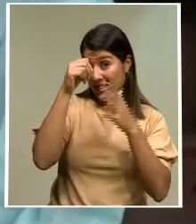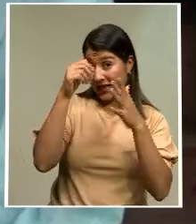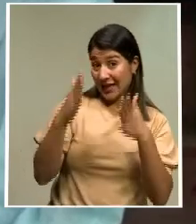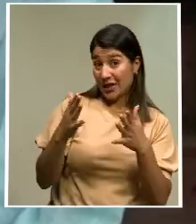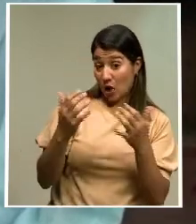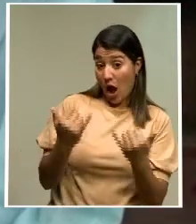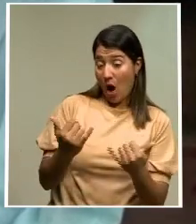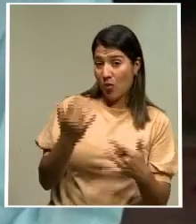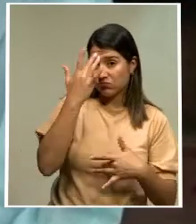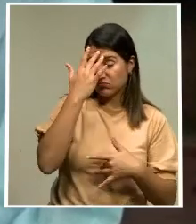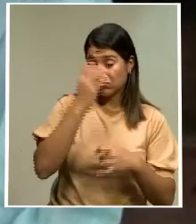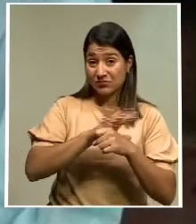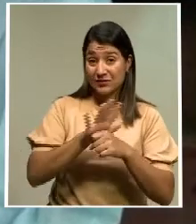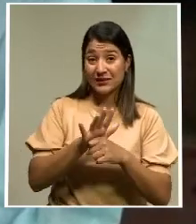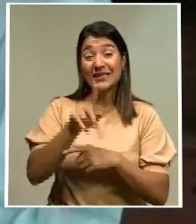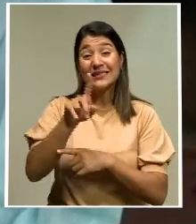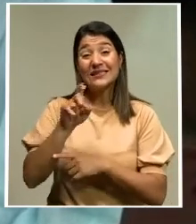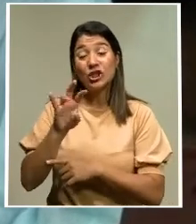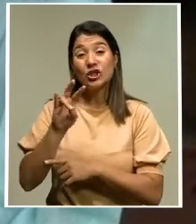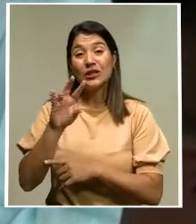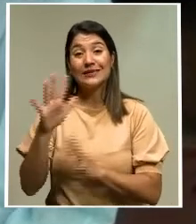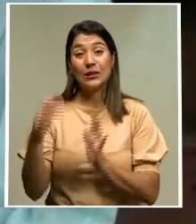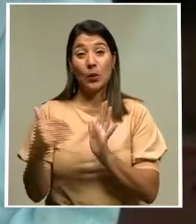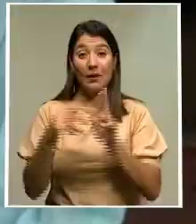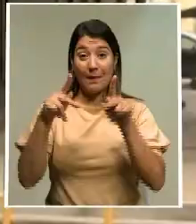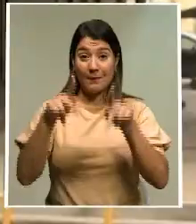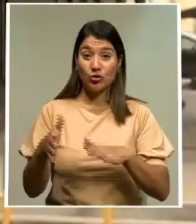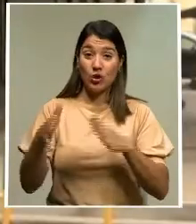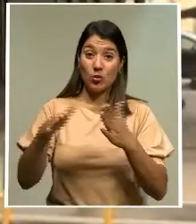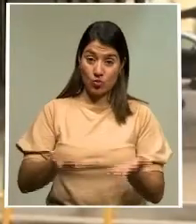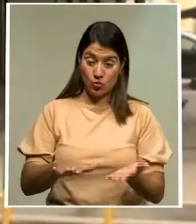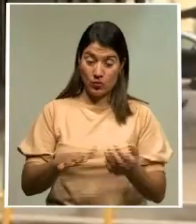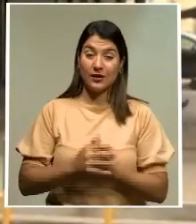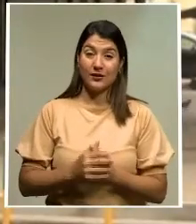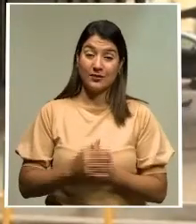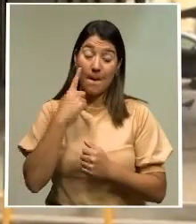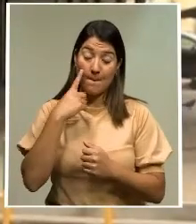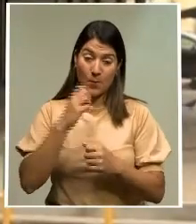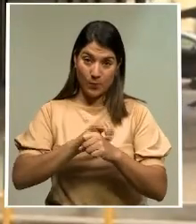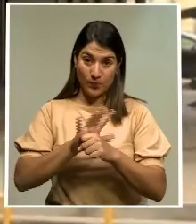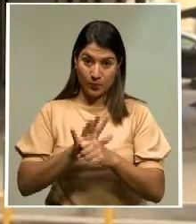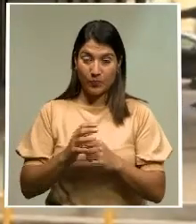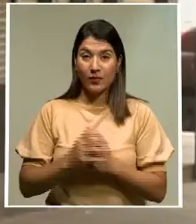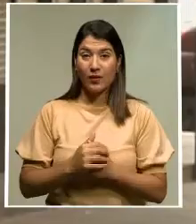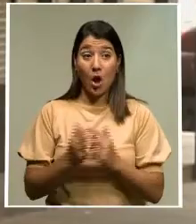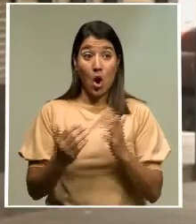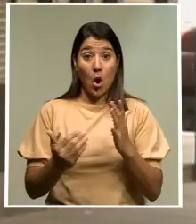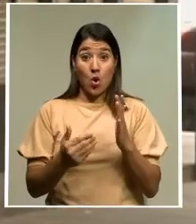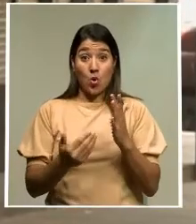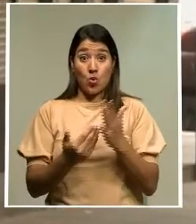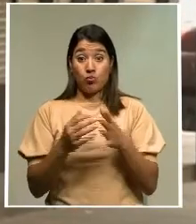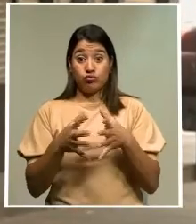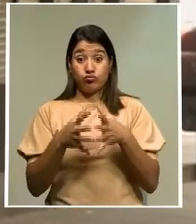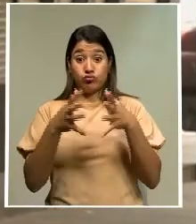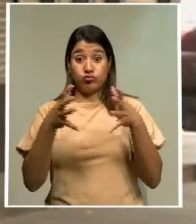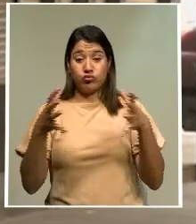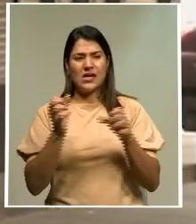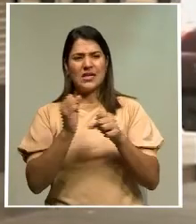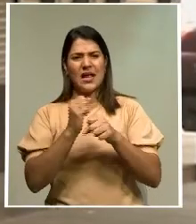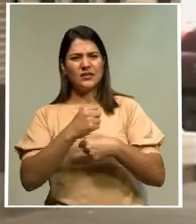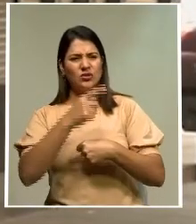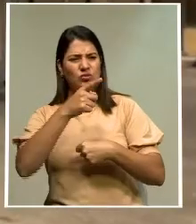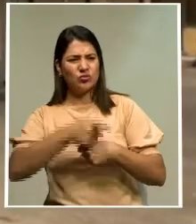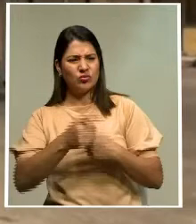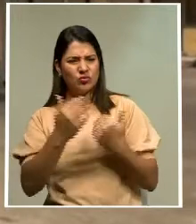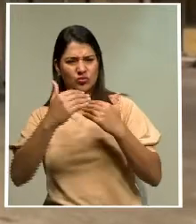y 175.000 murieron por la enfermedad. La nueva ola dio lugar a restricciones y confinamientos parciales en